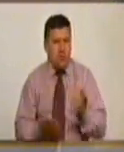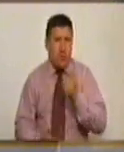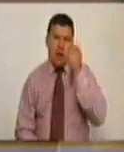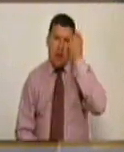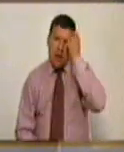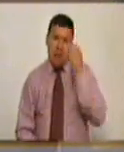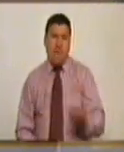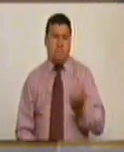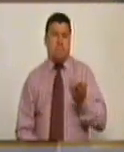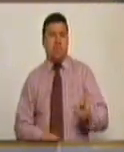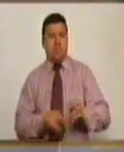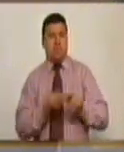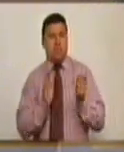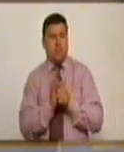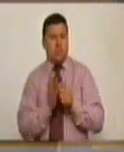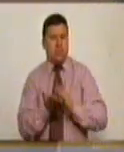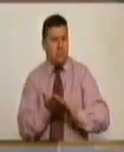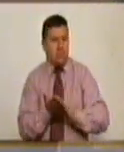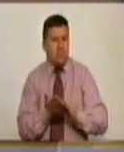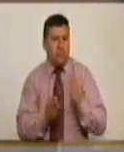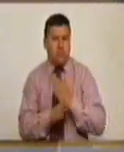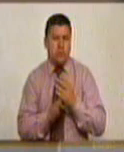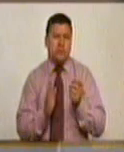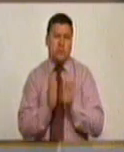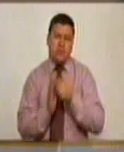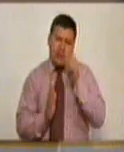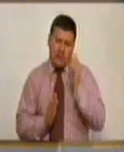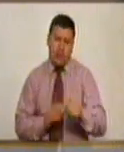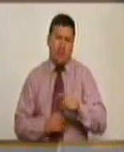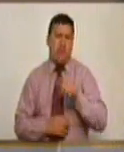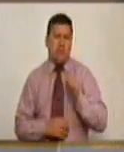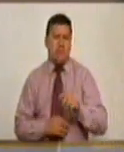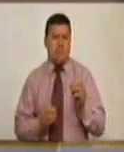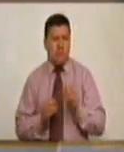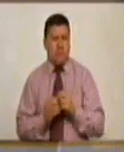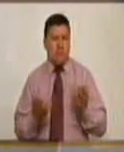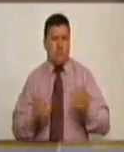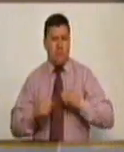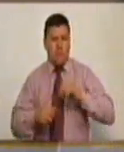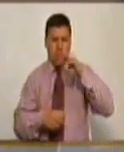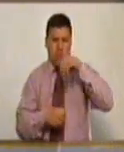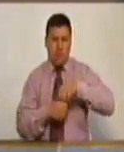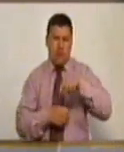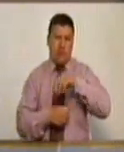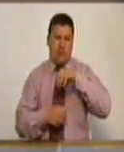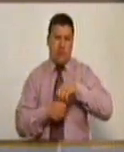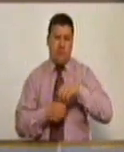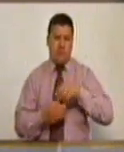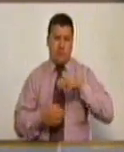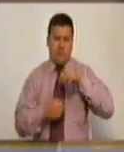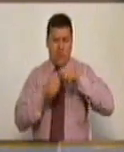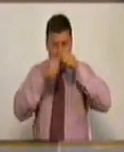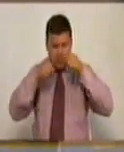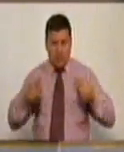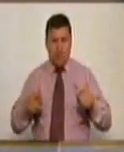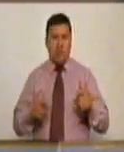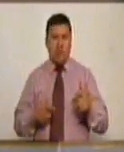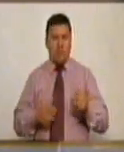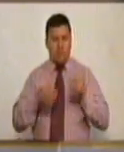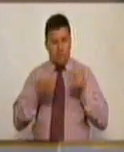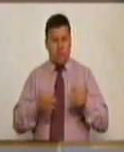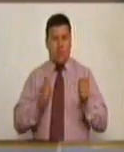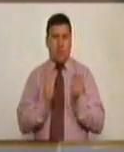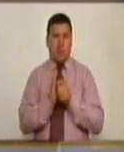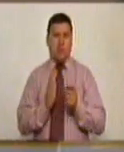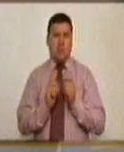no haya alza de tarifas y se resuelvan los problemas se necesita un operador que sea del sector Público con la forma